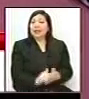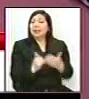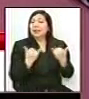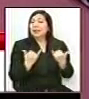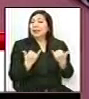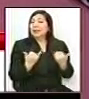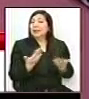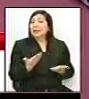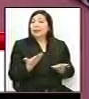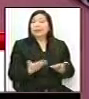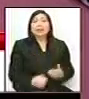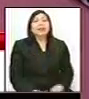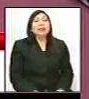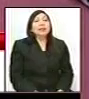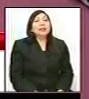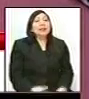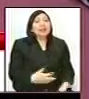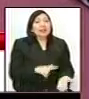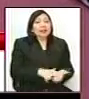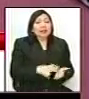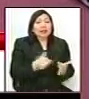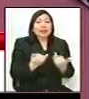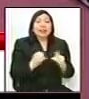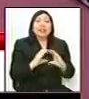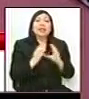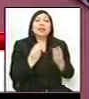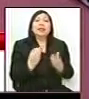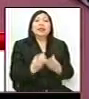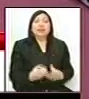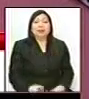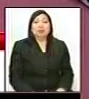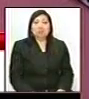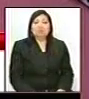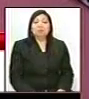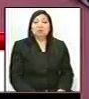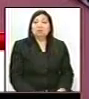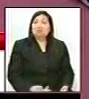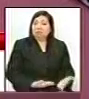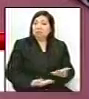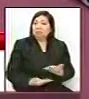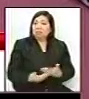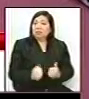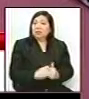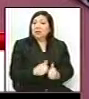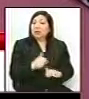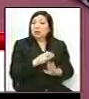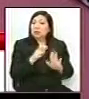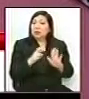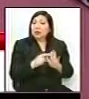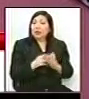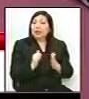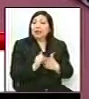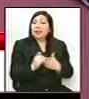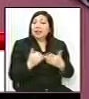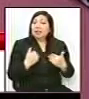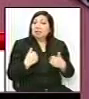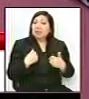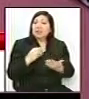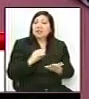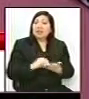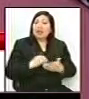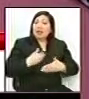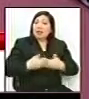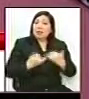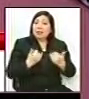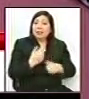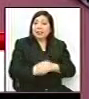sean, tal como se ha aprobado la ley aquí en el Congreso, sean transferidos a otros proyectos que tienen un avance importante para